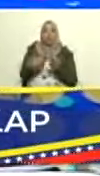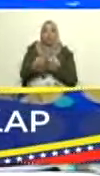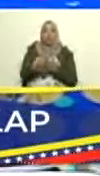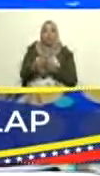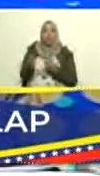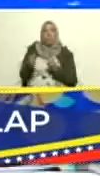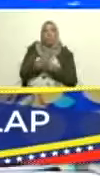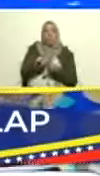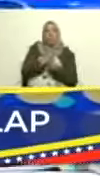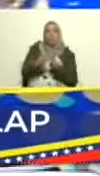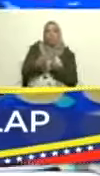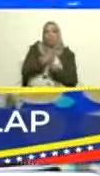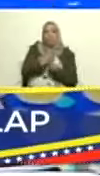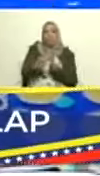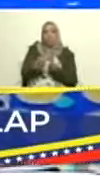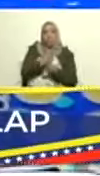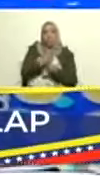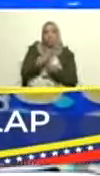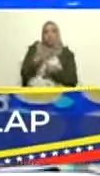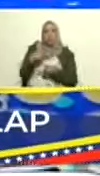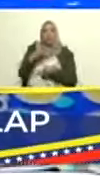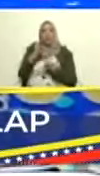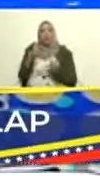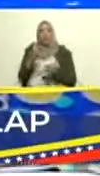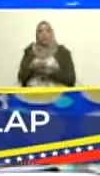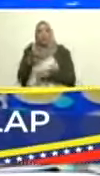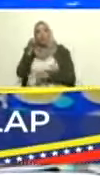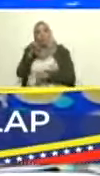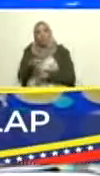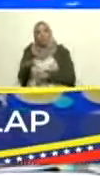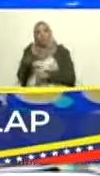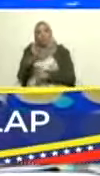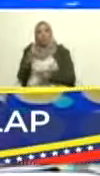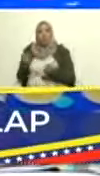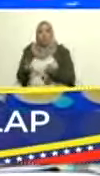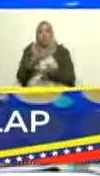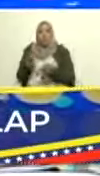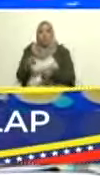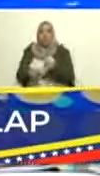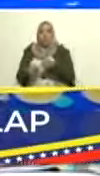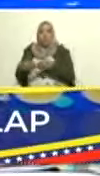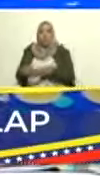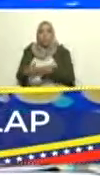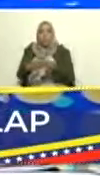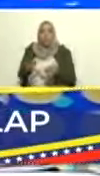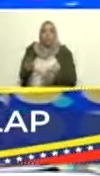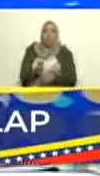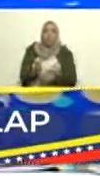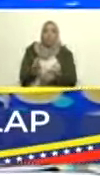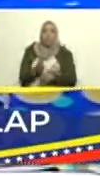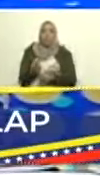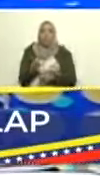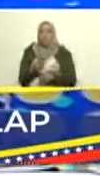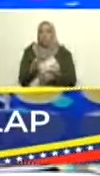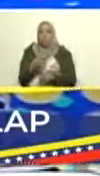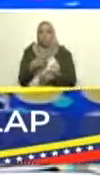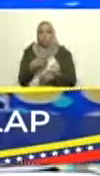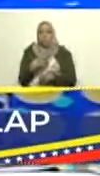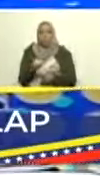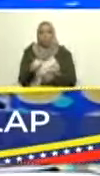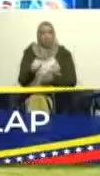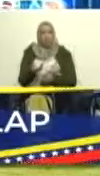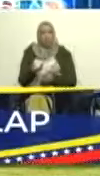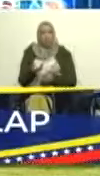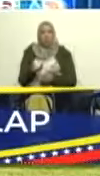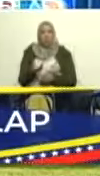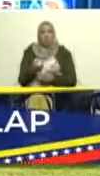torturaron. Y le dijeron, llama y para el envío de los barcos a Venezuela. Y él dijo, no, esa es la